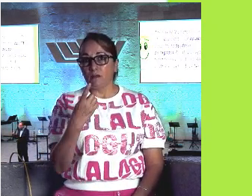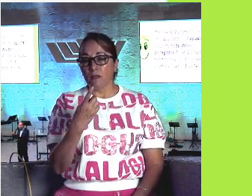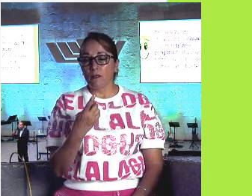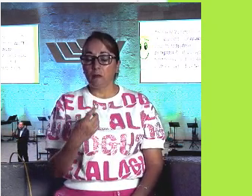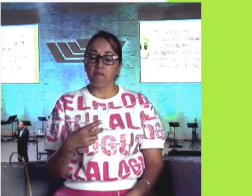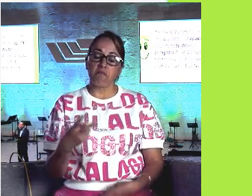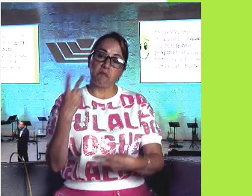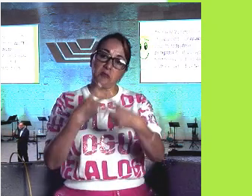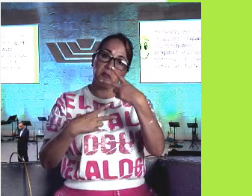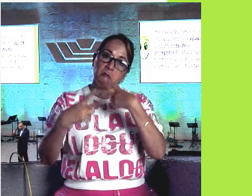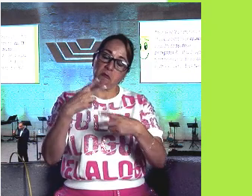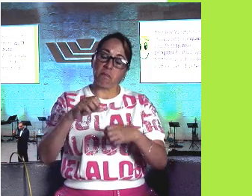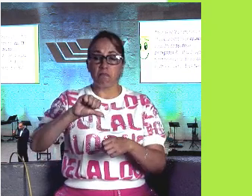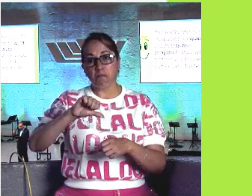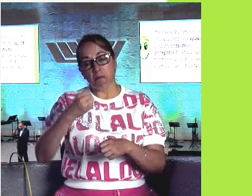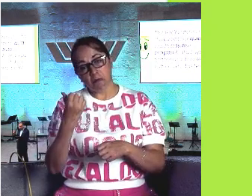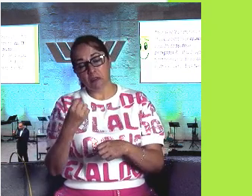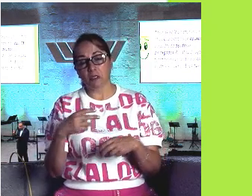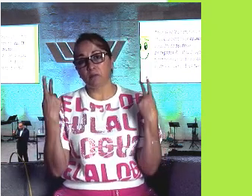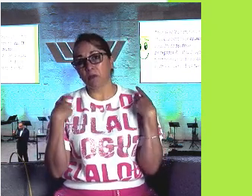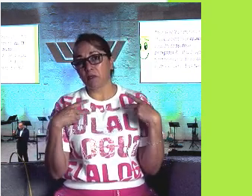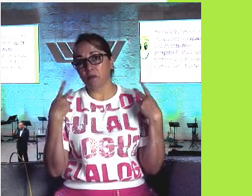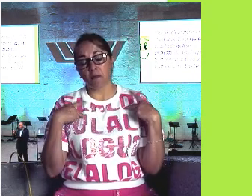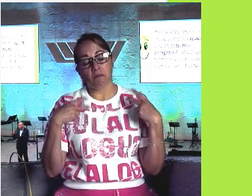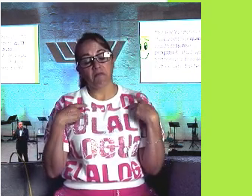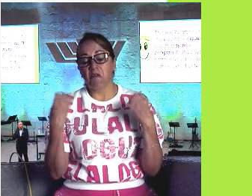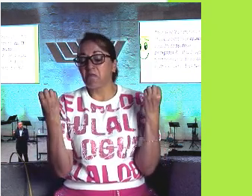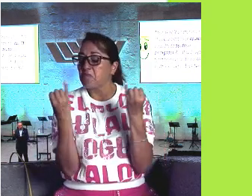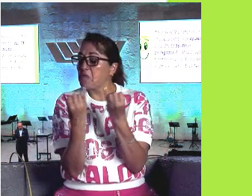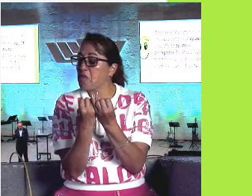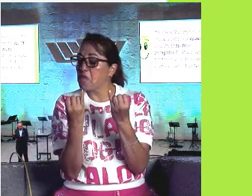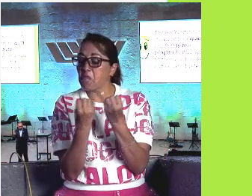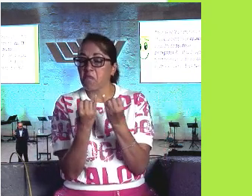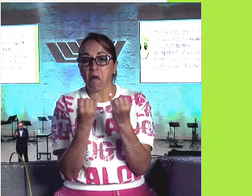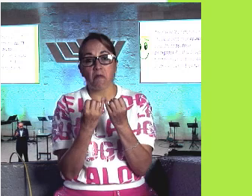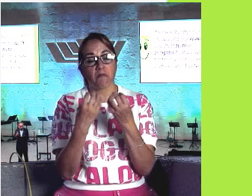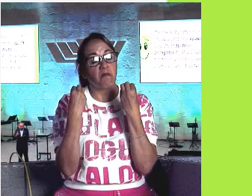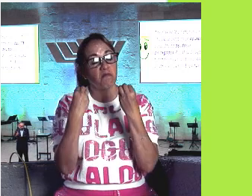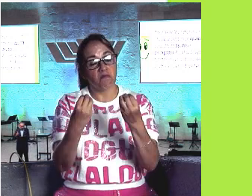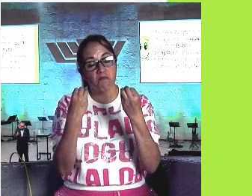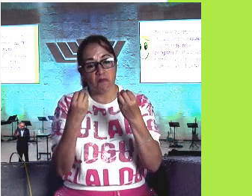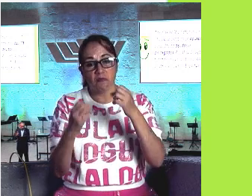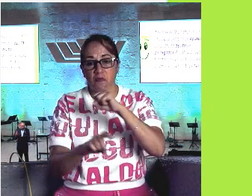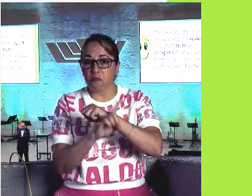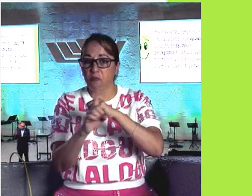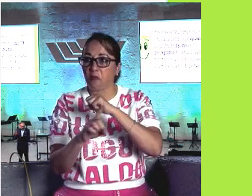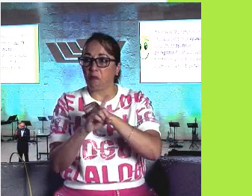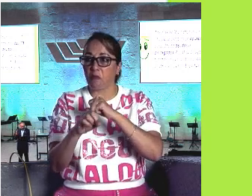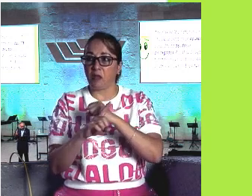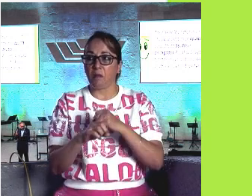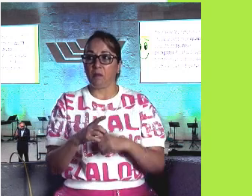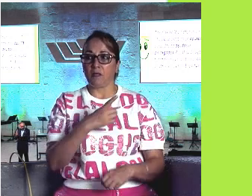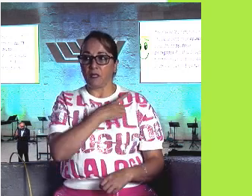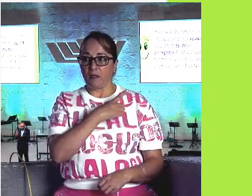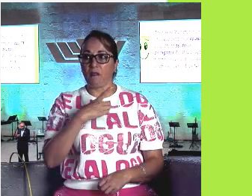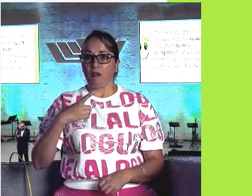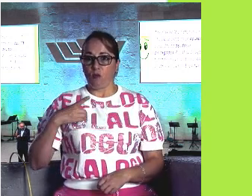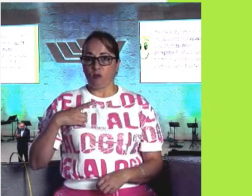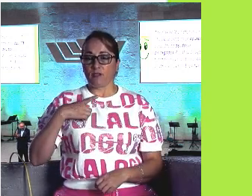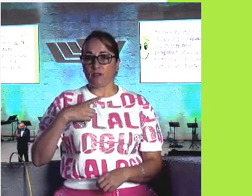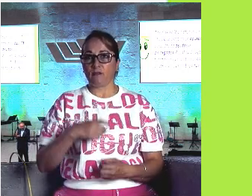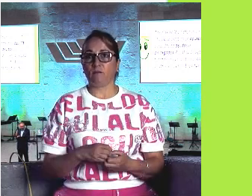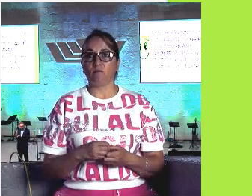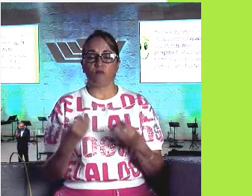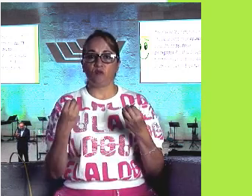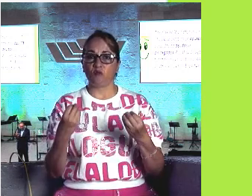¿cómo? En apuros, cargados de deudas o amargados. Así David llegó